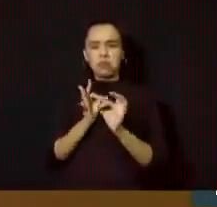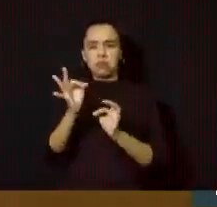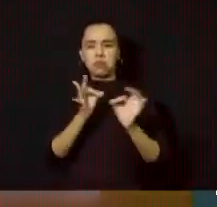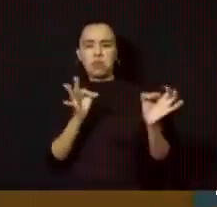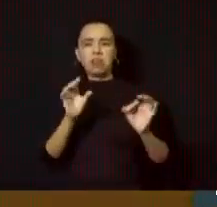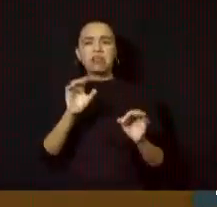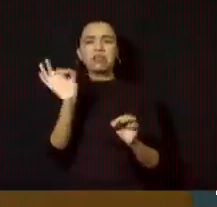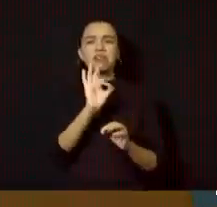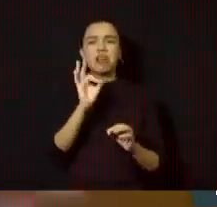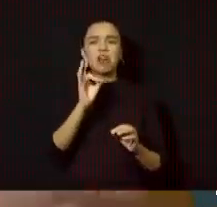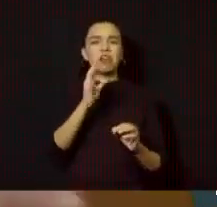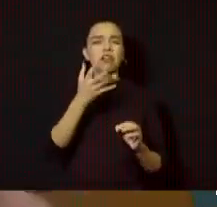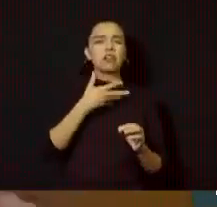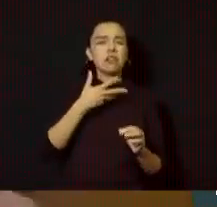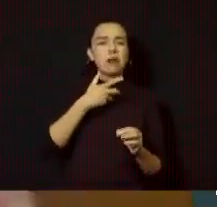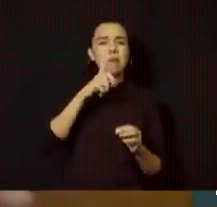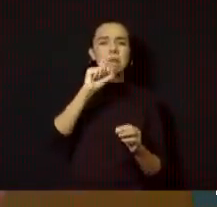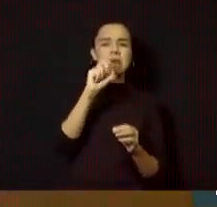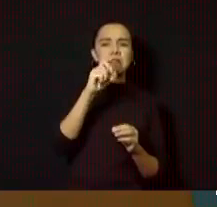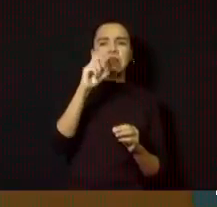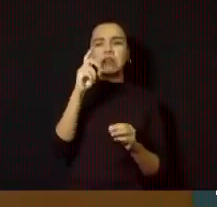20, 30 personas en su ciudad.